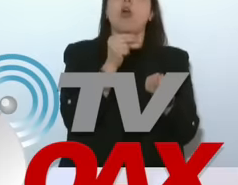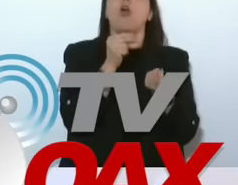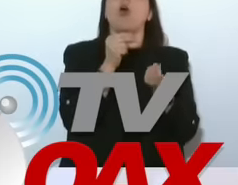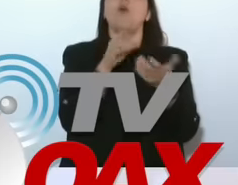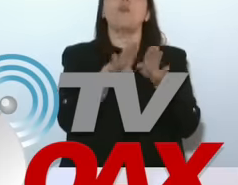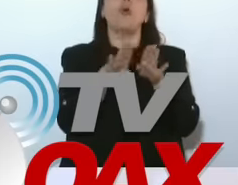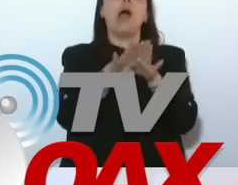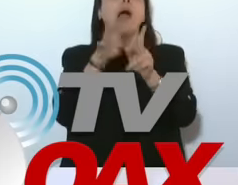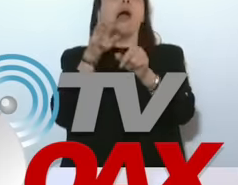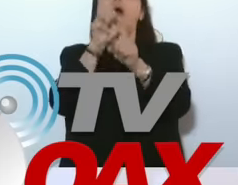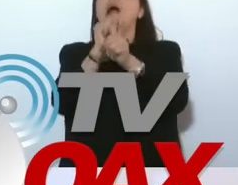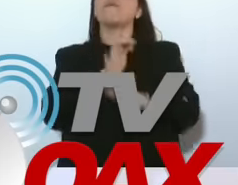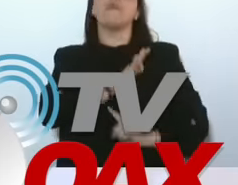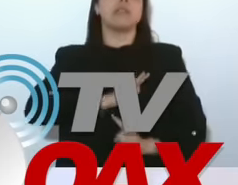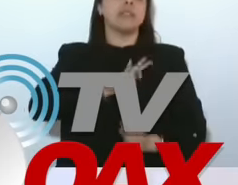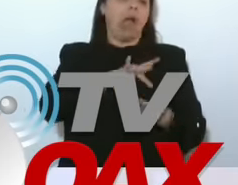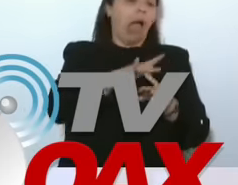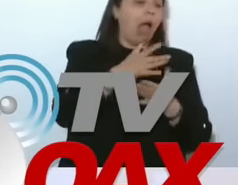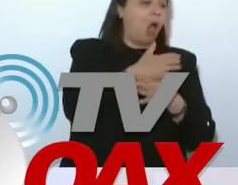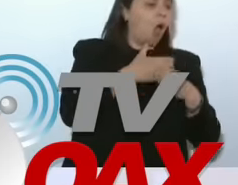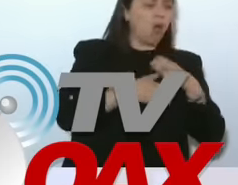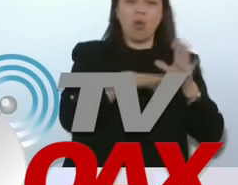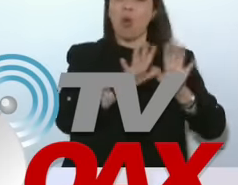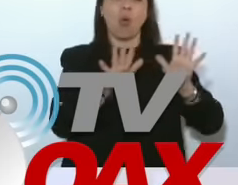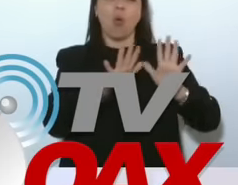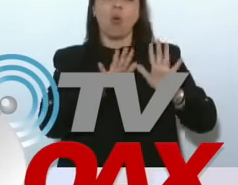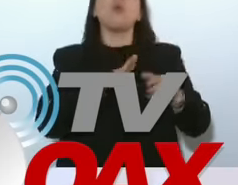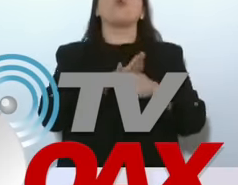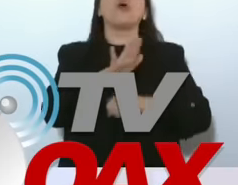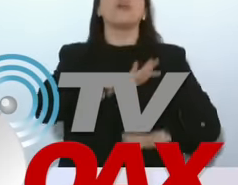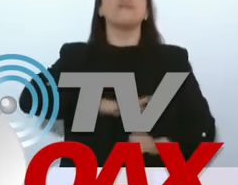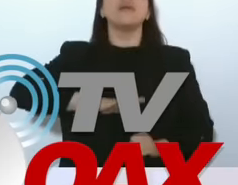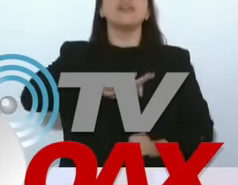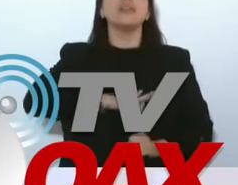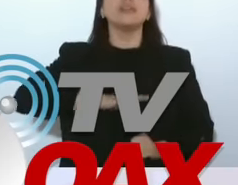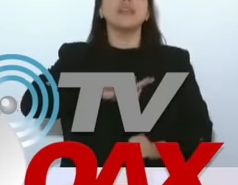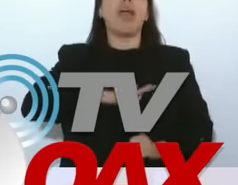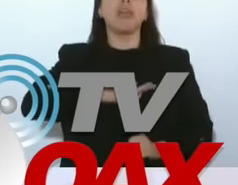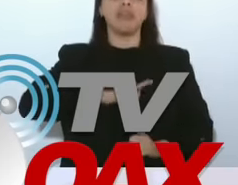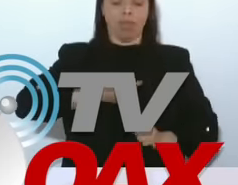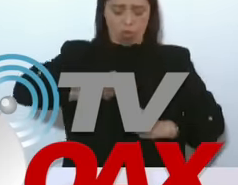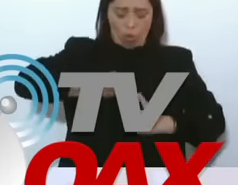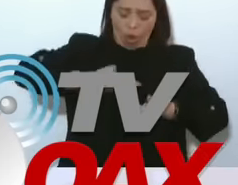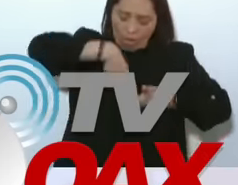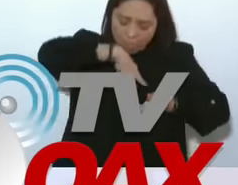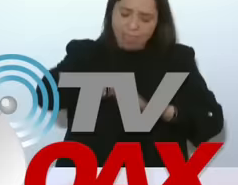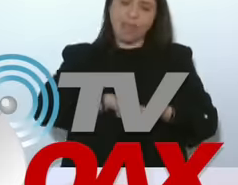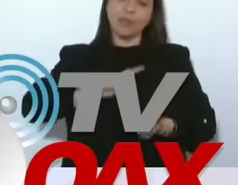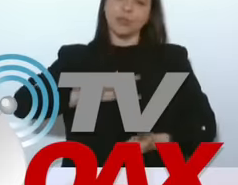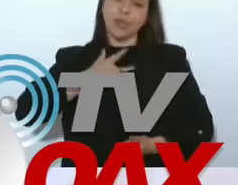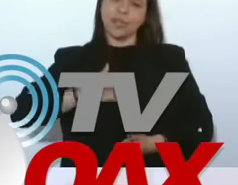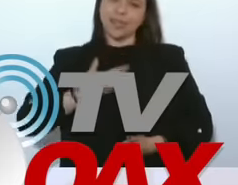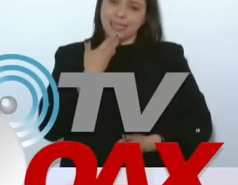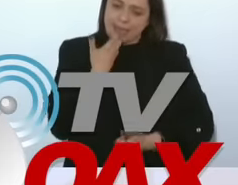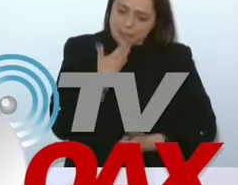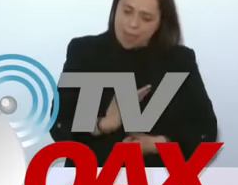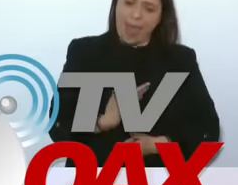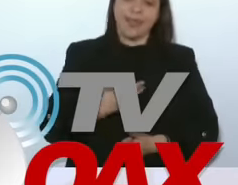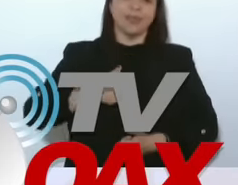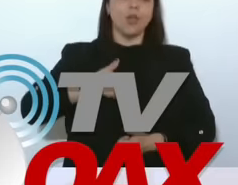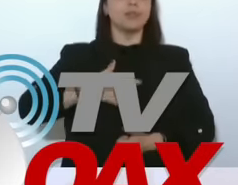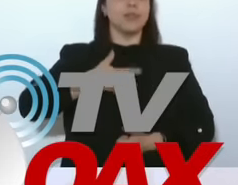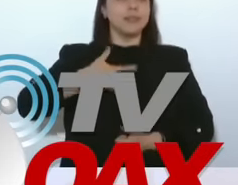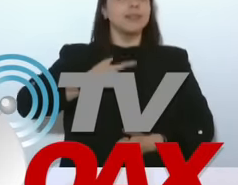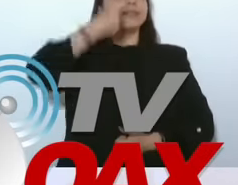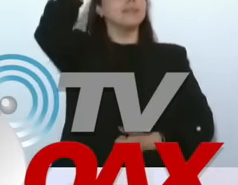la felicidad. La felicidad es, como siempre lo digo, es estar bien con uno mismo, es estar bien con nuestra conciencia y es